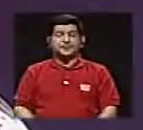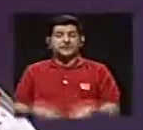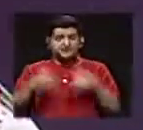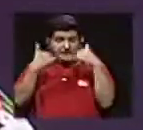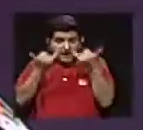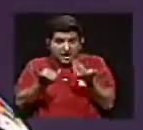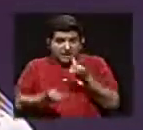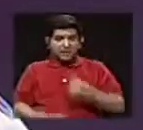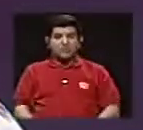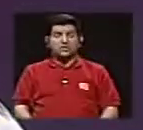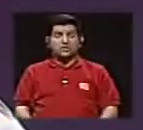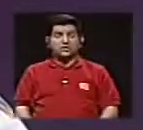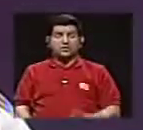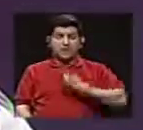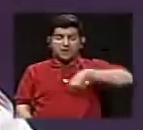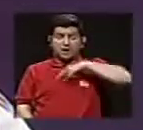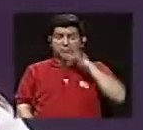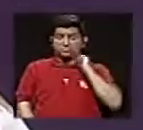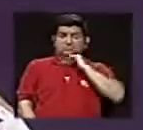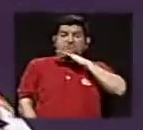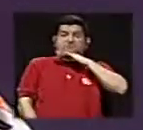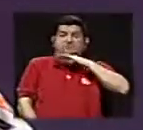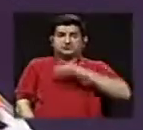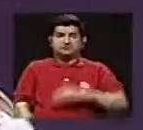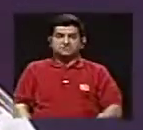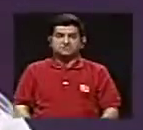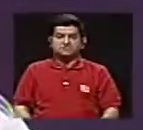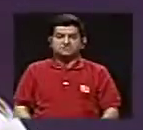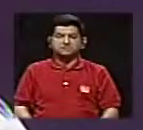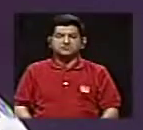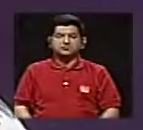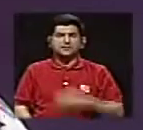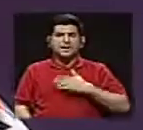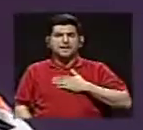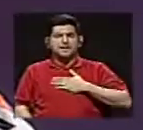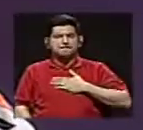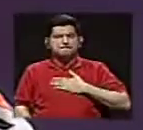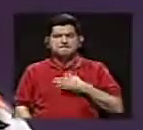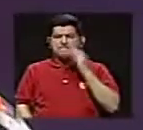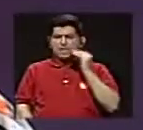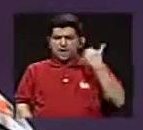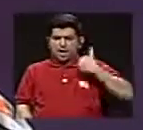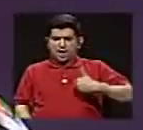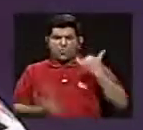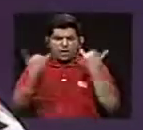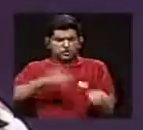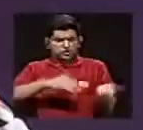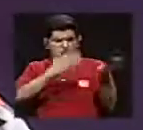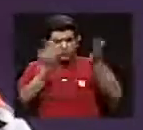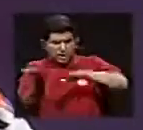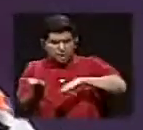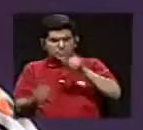Ahora nosotros los extraña porque mi abuelo, cuando ya él murió,